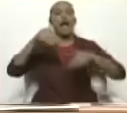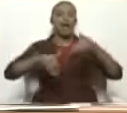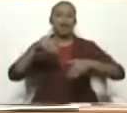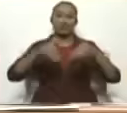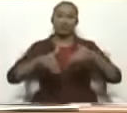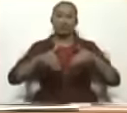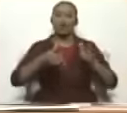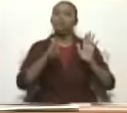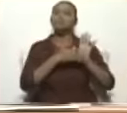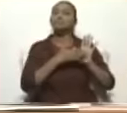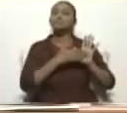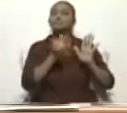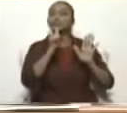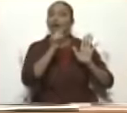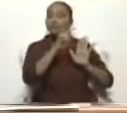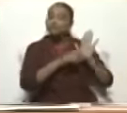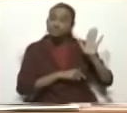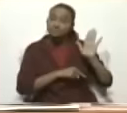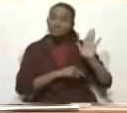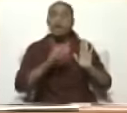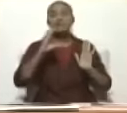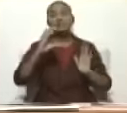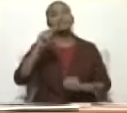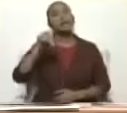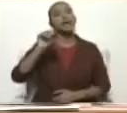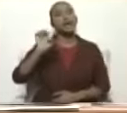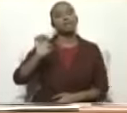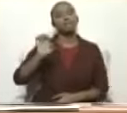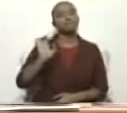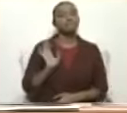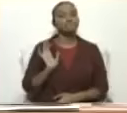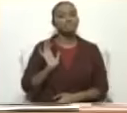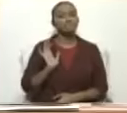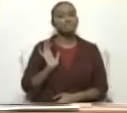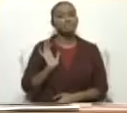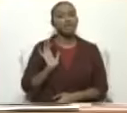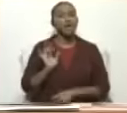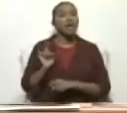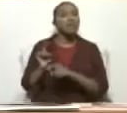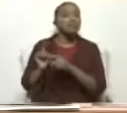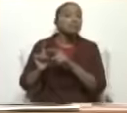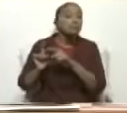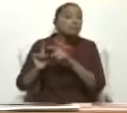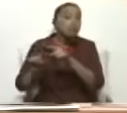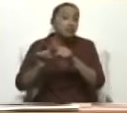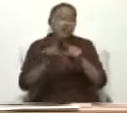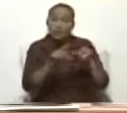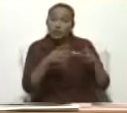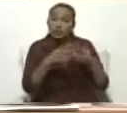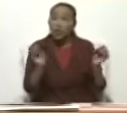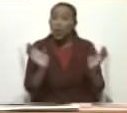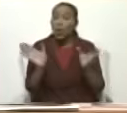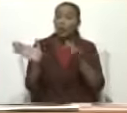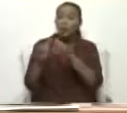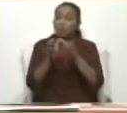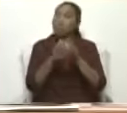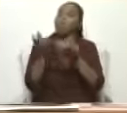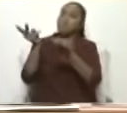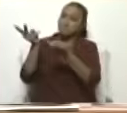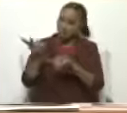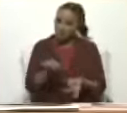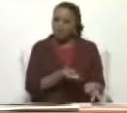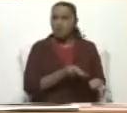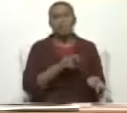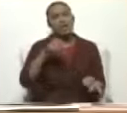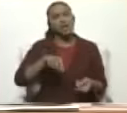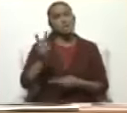el Consejo Nacional Electoral. El resto de las organizaciones que están aquí bienvenido. Yo estoy seguro que